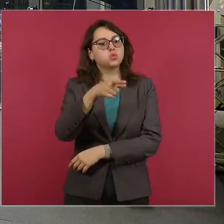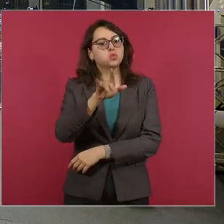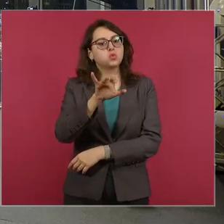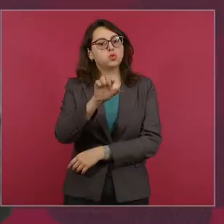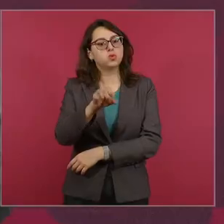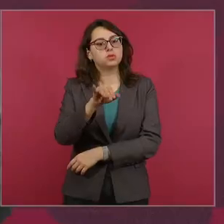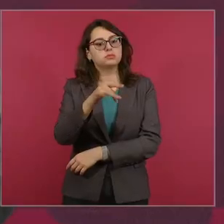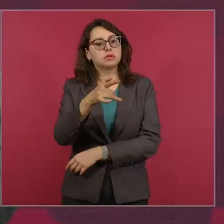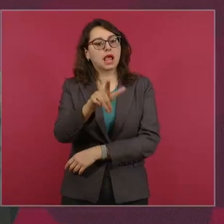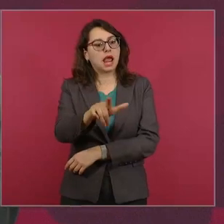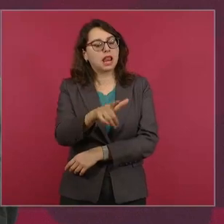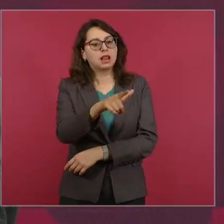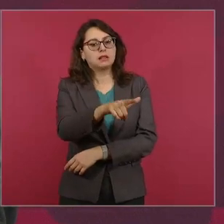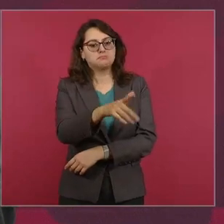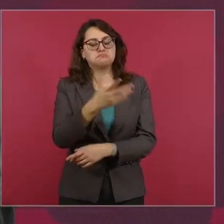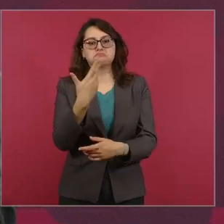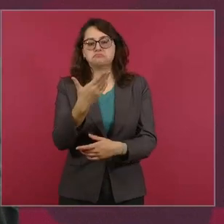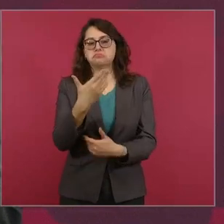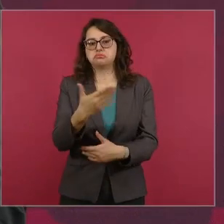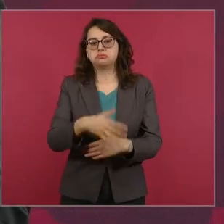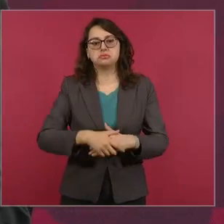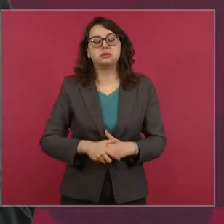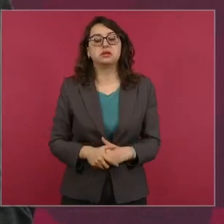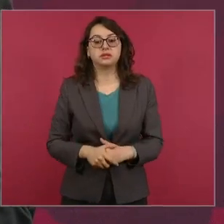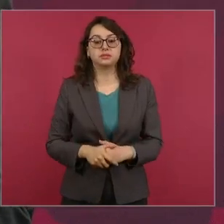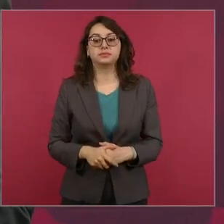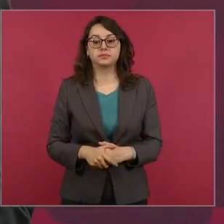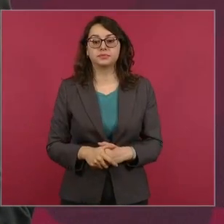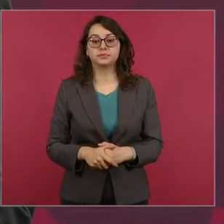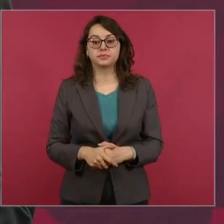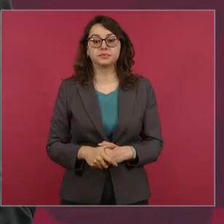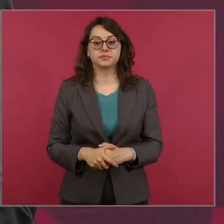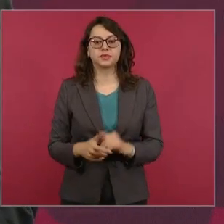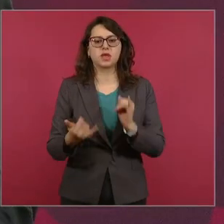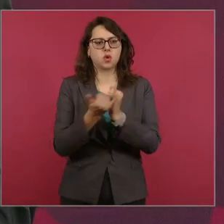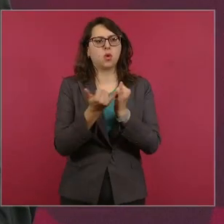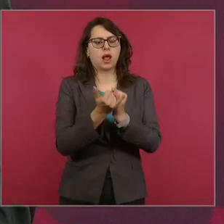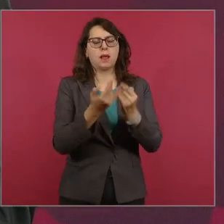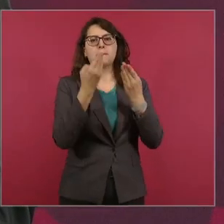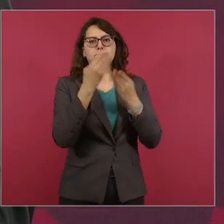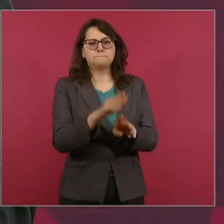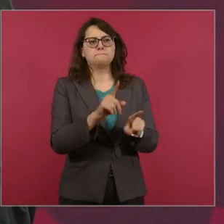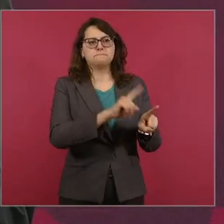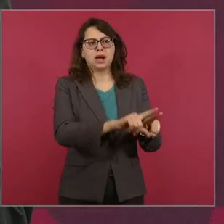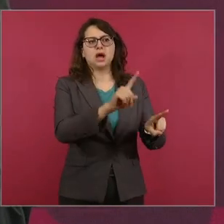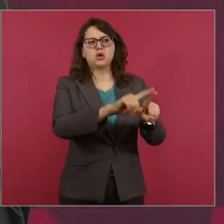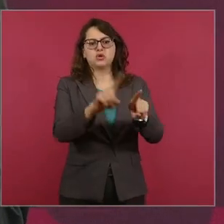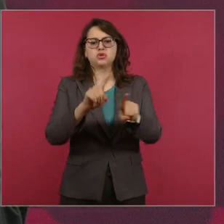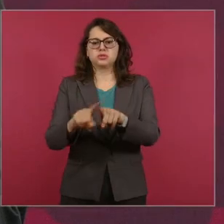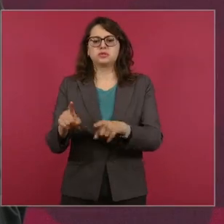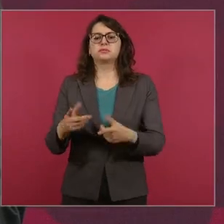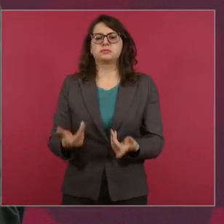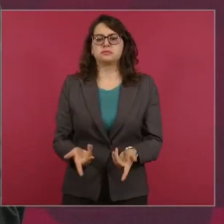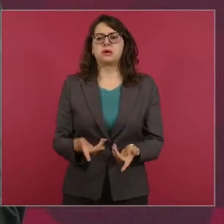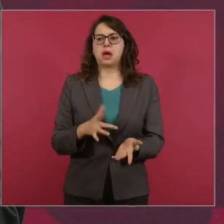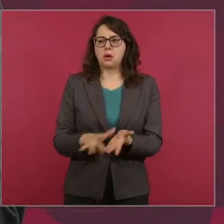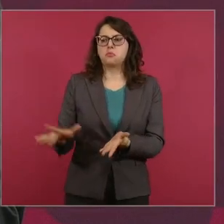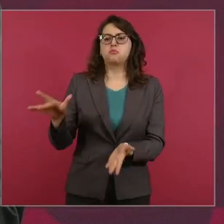ayudando pues otros y los bancos me consta de que Banorte